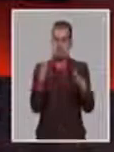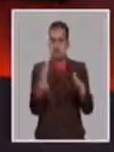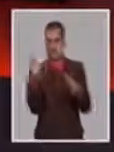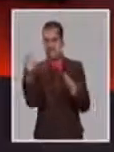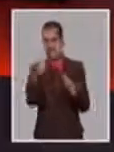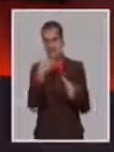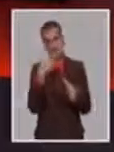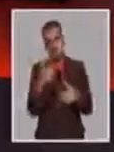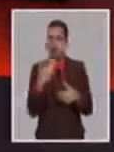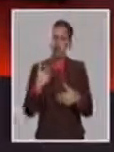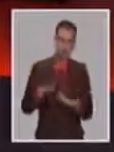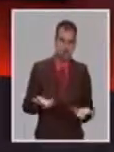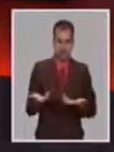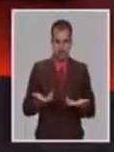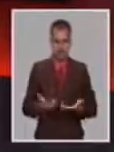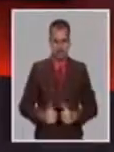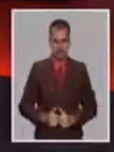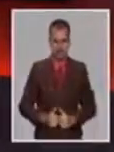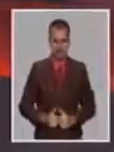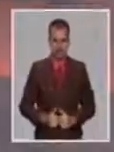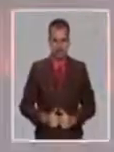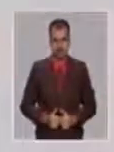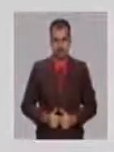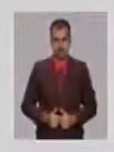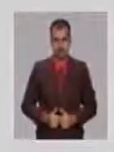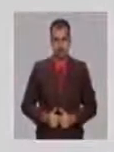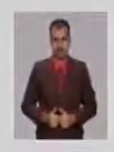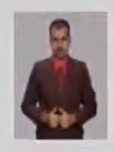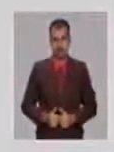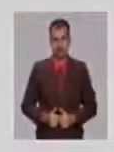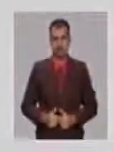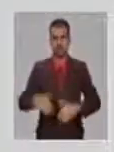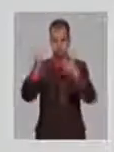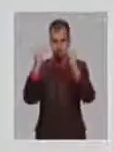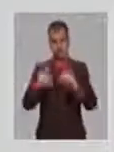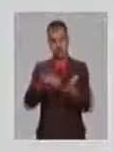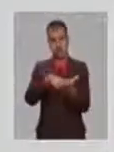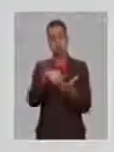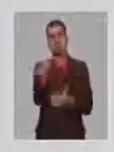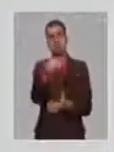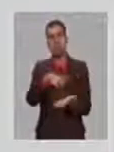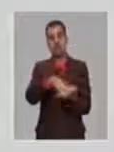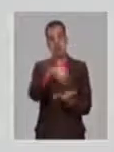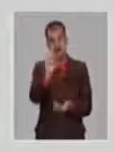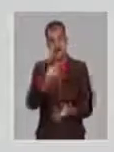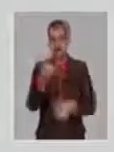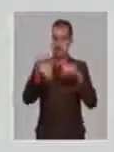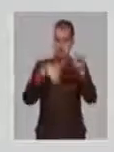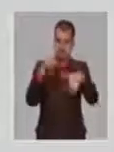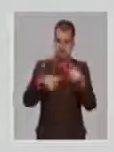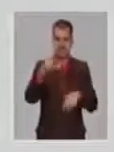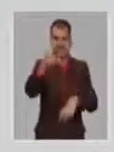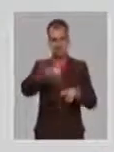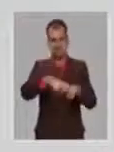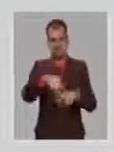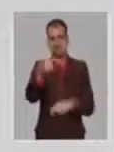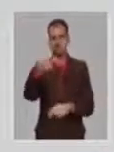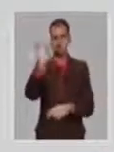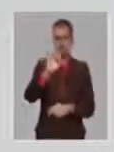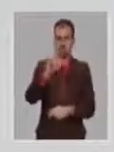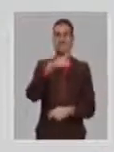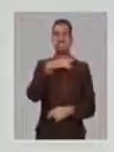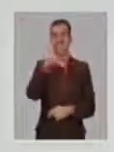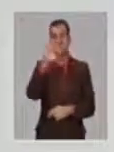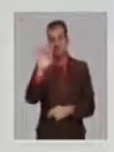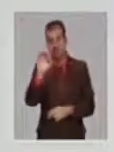poder ser vacunado. Entonces, bueno, más abajo están referidos los municipios: Plaza, Playa, Centro Habana, 10 de octubre,